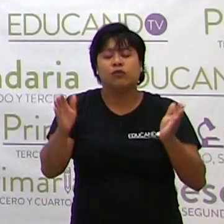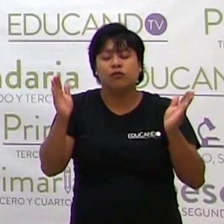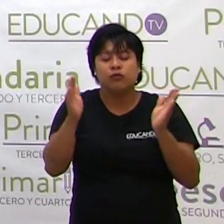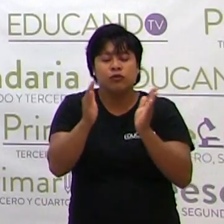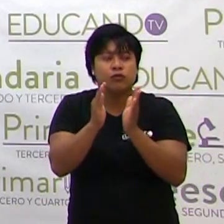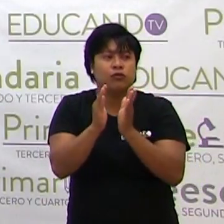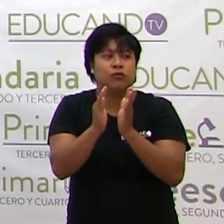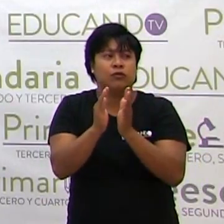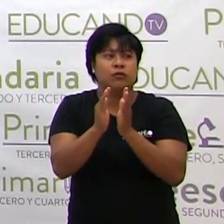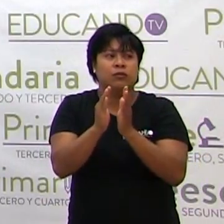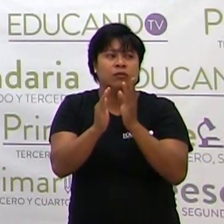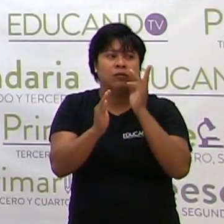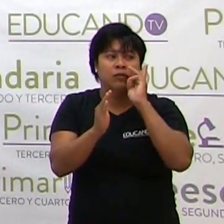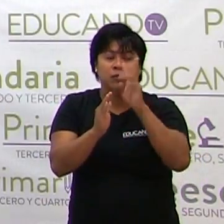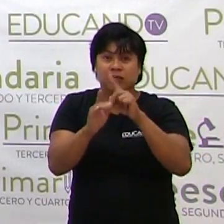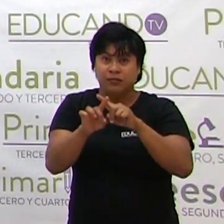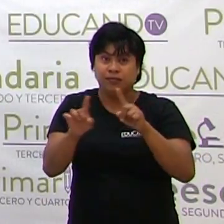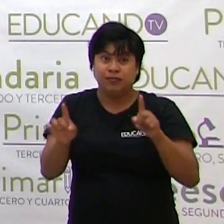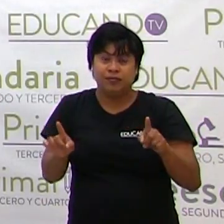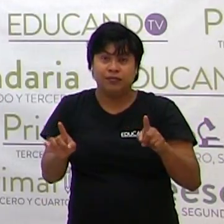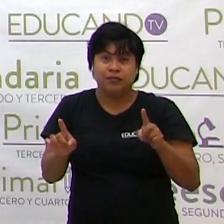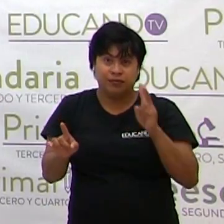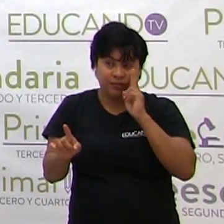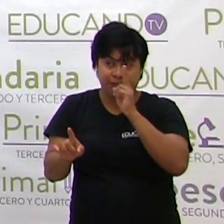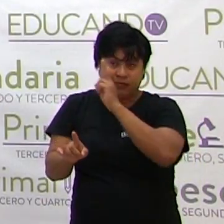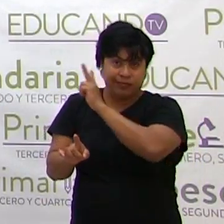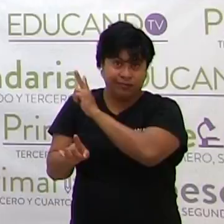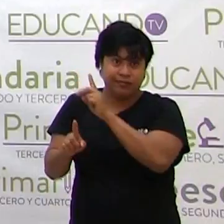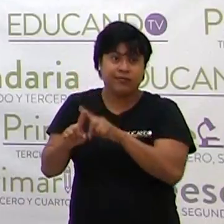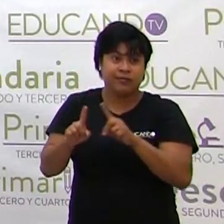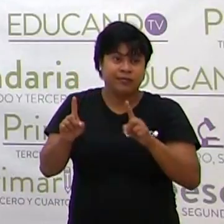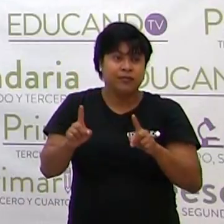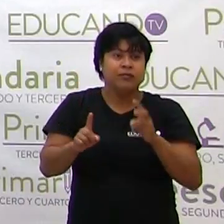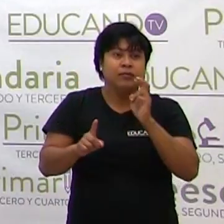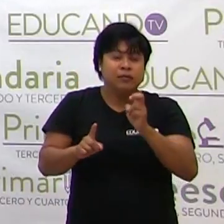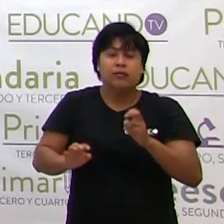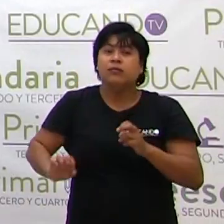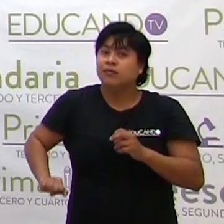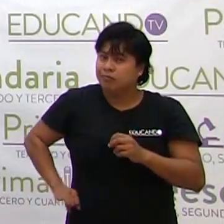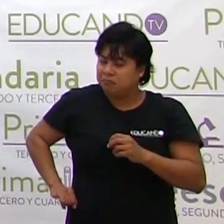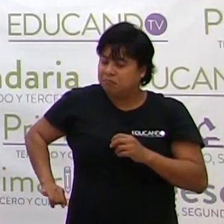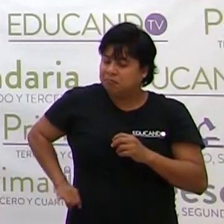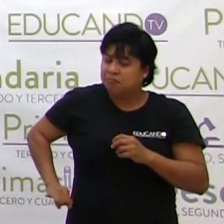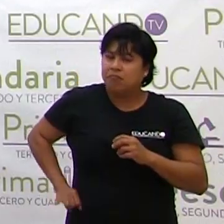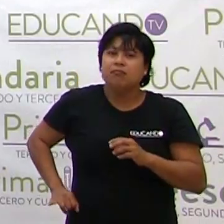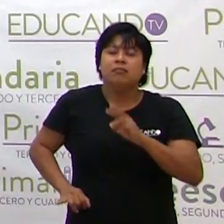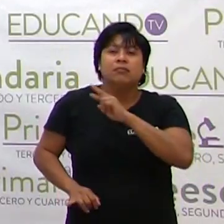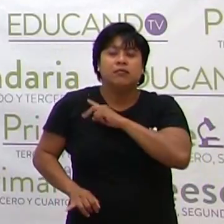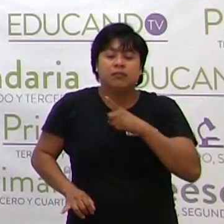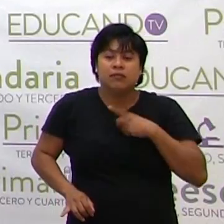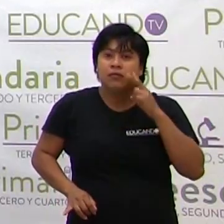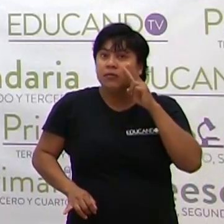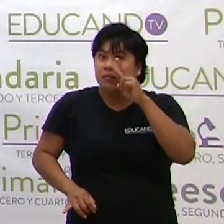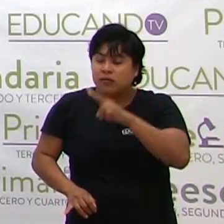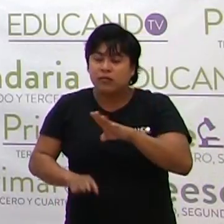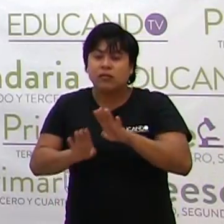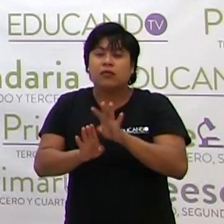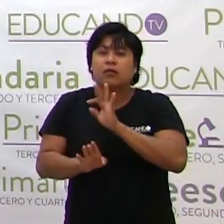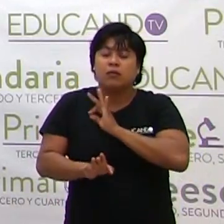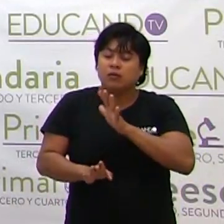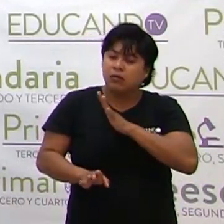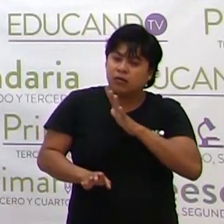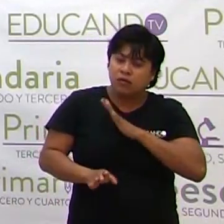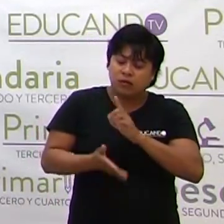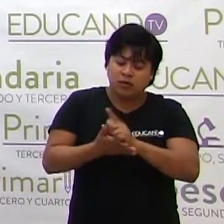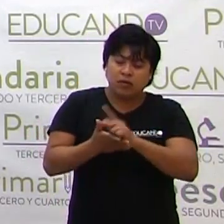pequeñitos. ¿Te das cuenta la diferencia? ¿Sí? Es interesante, ¿verdad? Reconocer cómo pueden existir